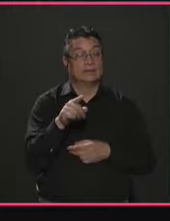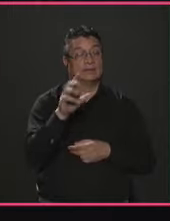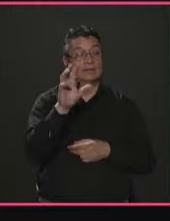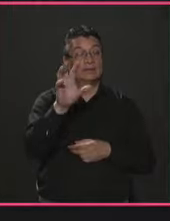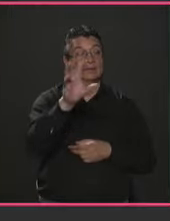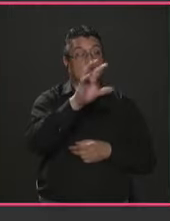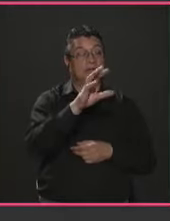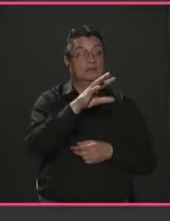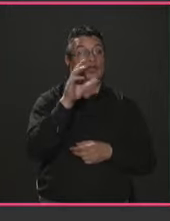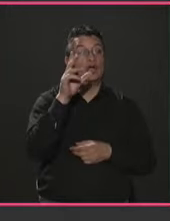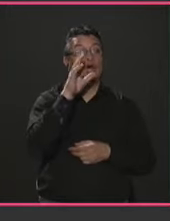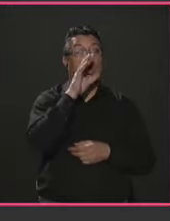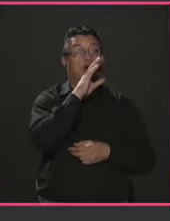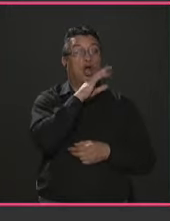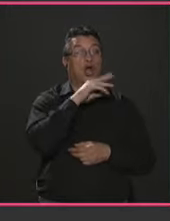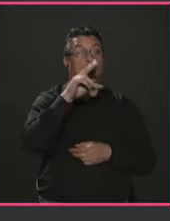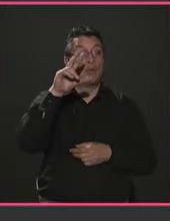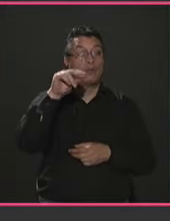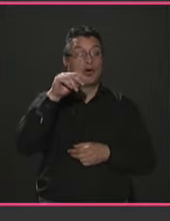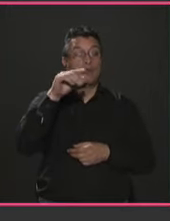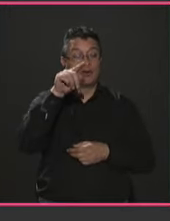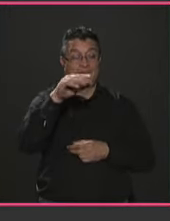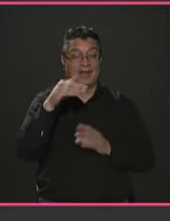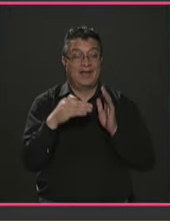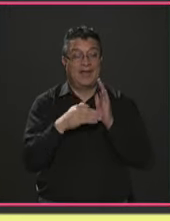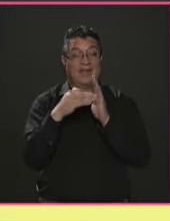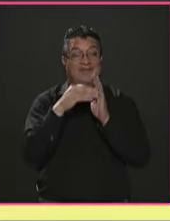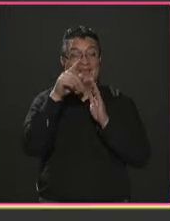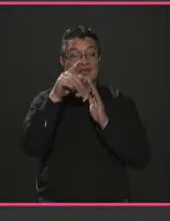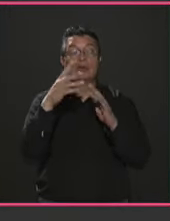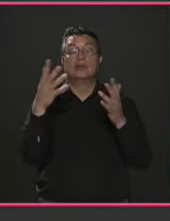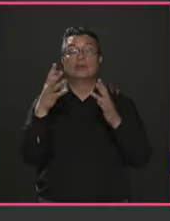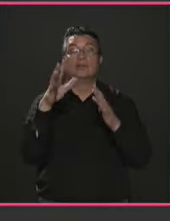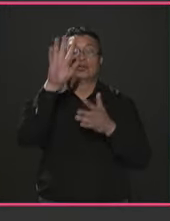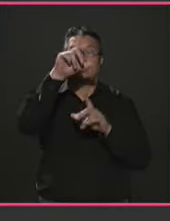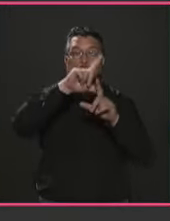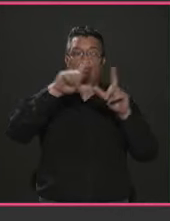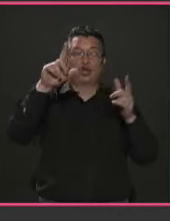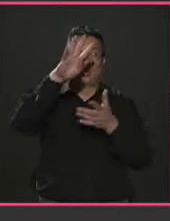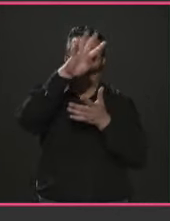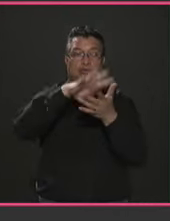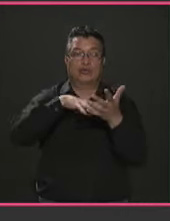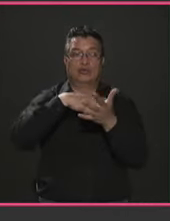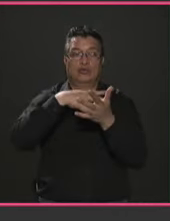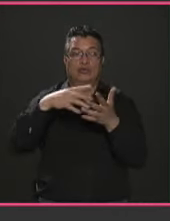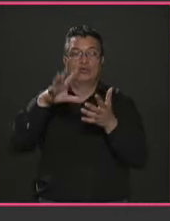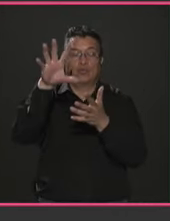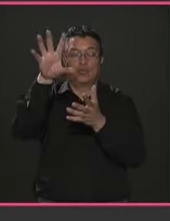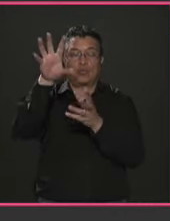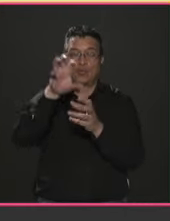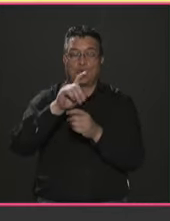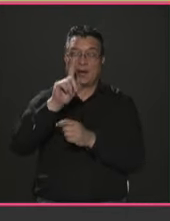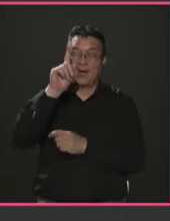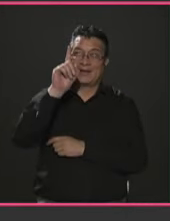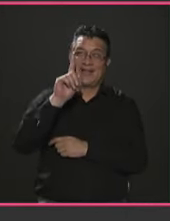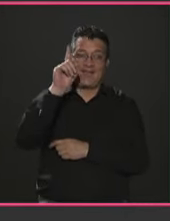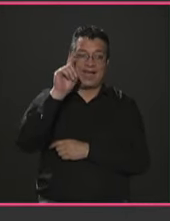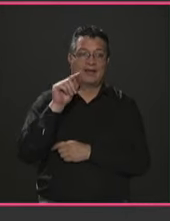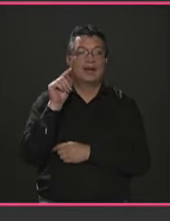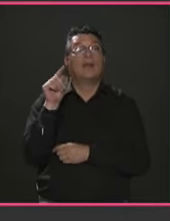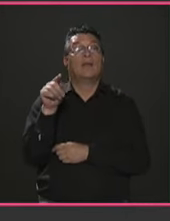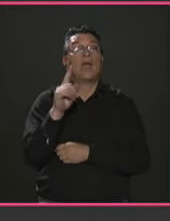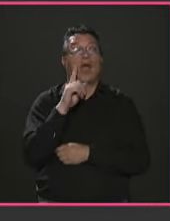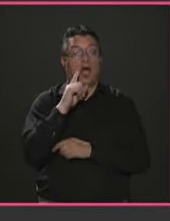partes grises de arriba del edificio es que son paneles solares y la electricidad solar Bueno aquí tienen